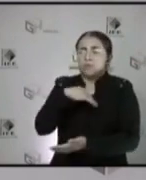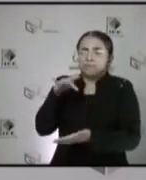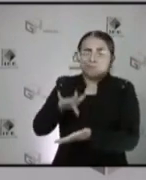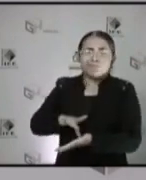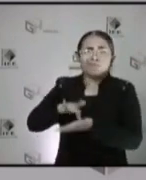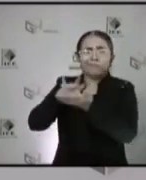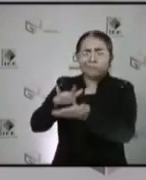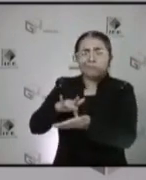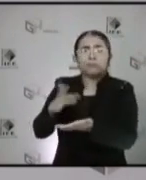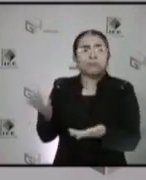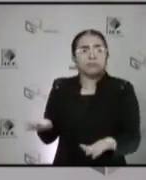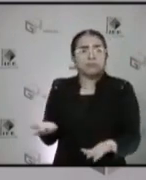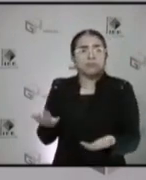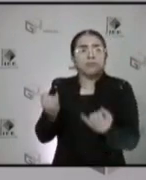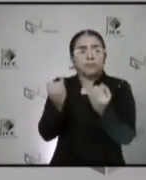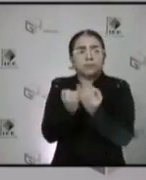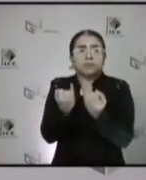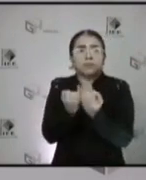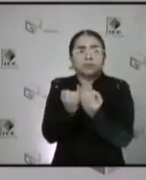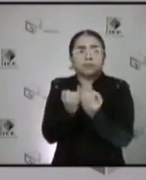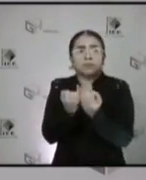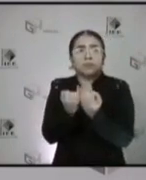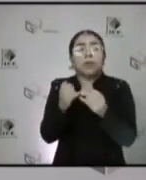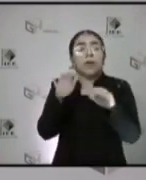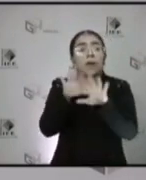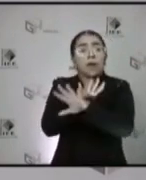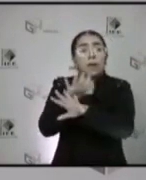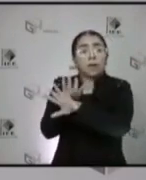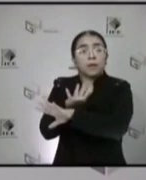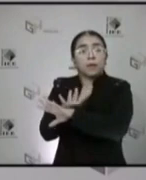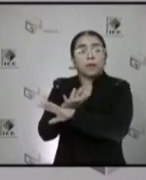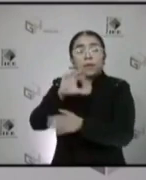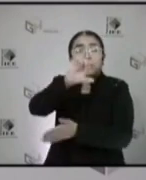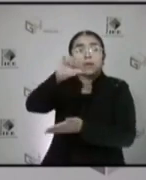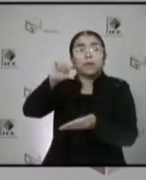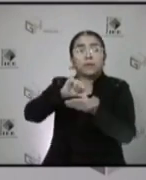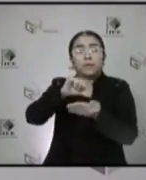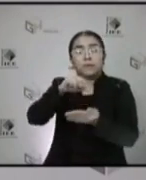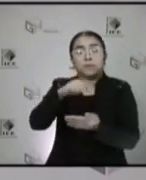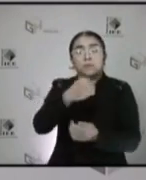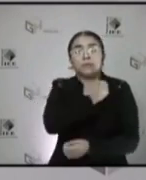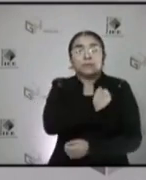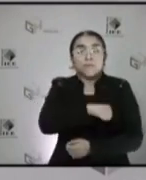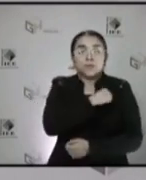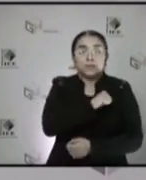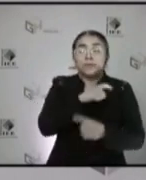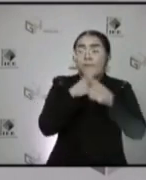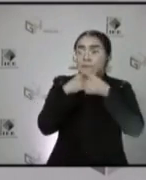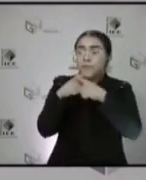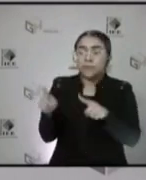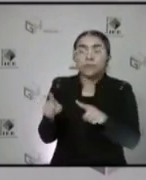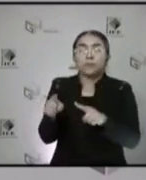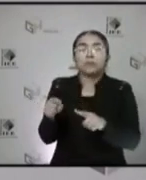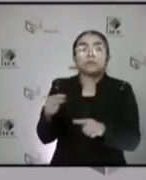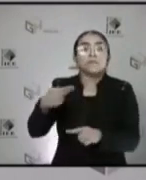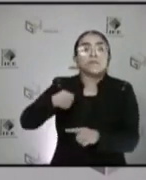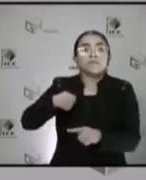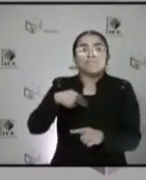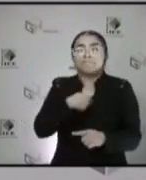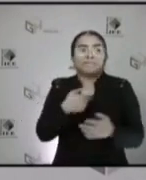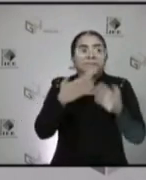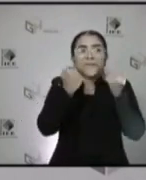también vamos a equipar y modernizar todos los centros de salud que tenemos. Hoy están sin